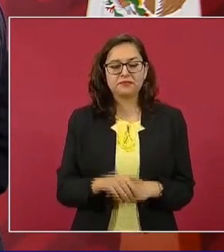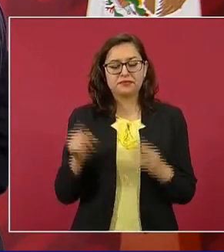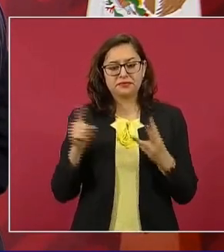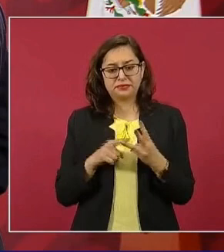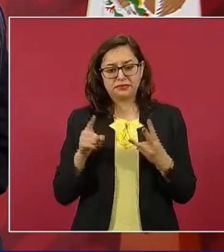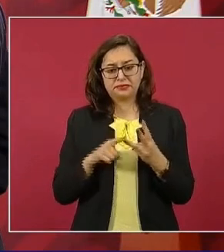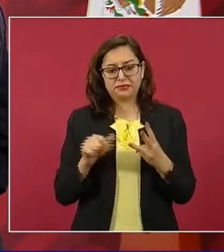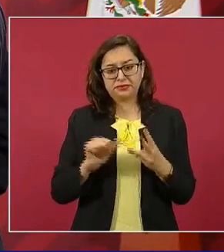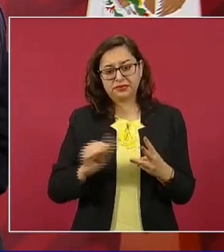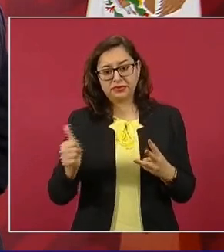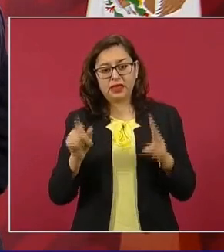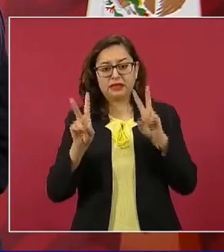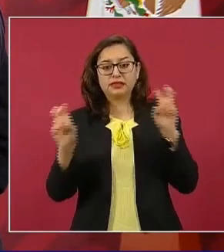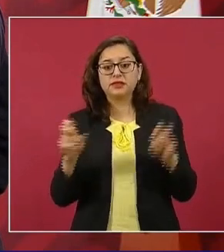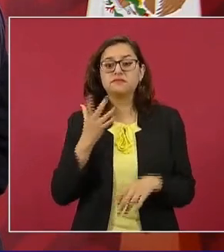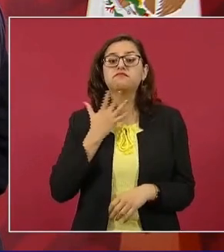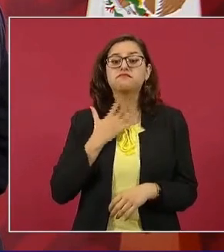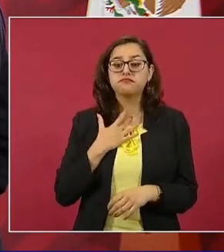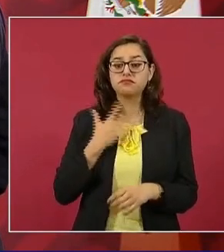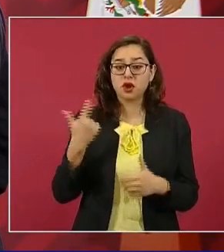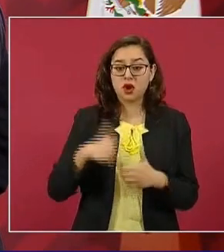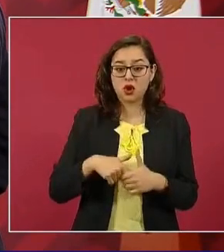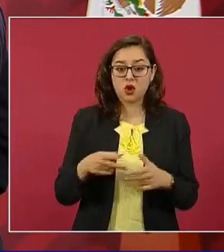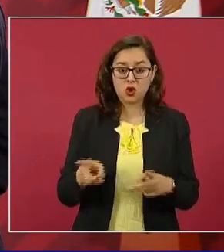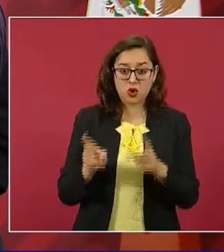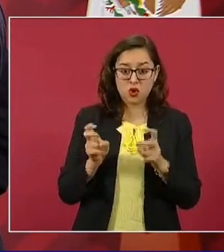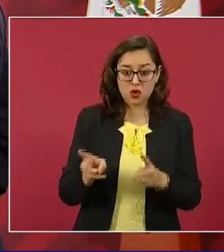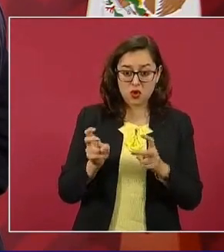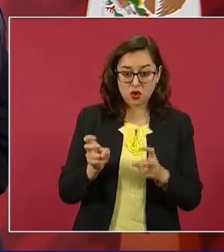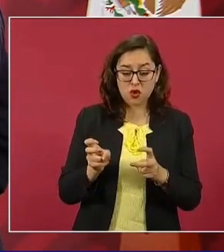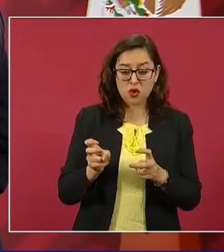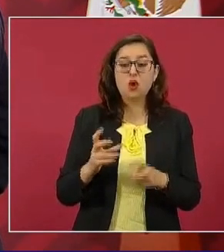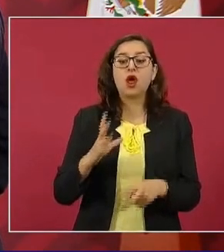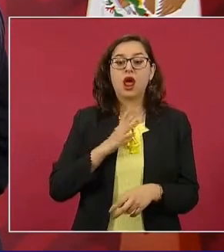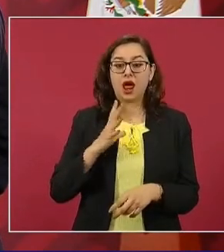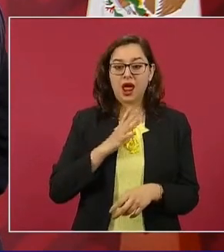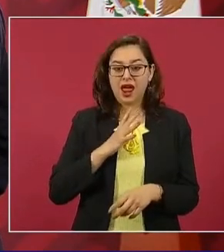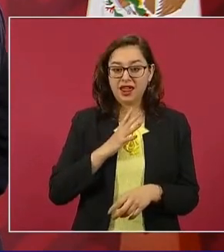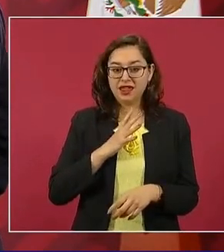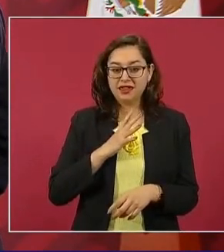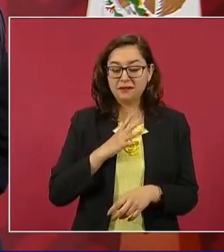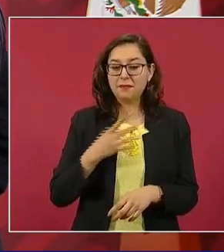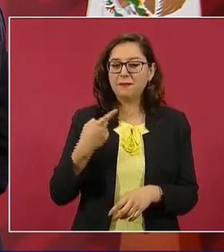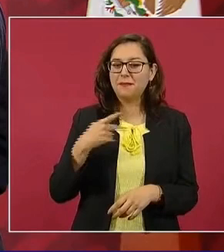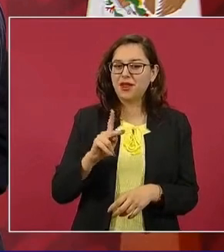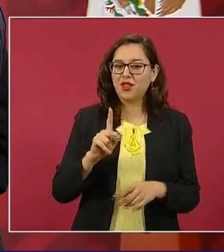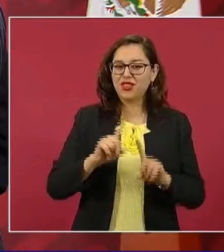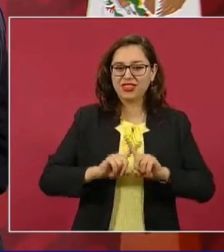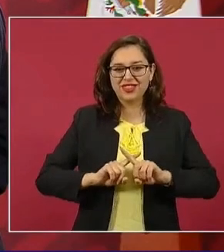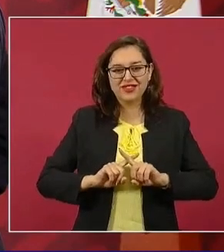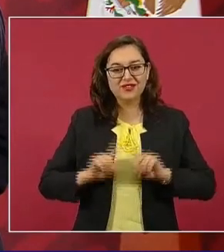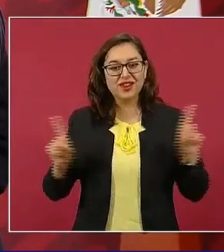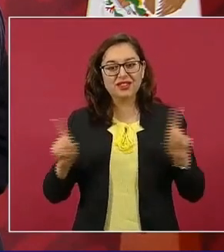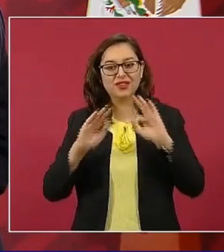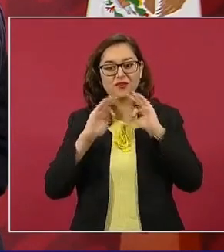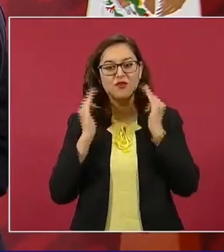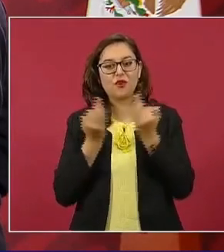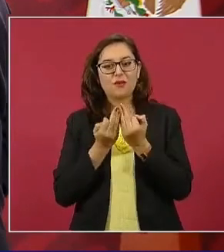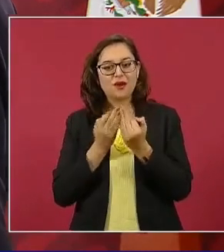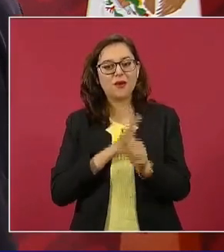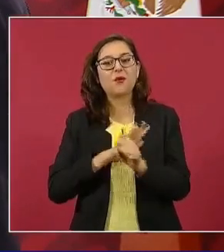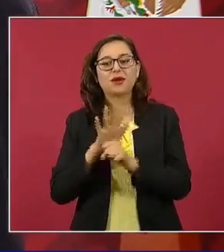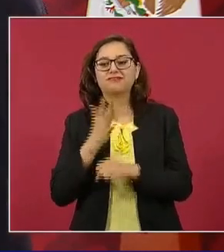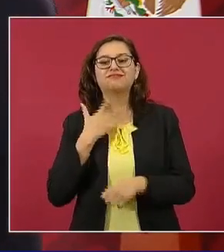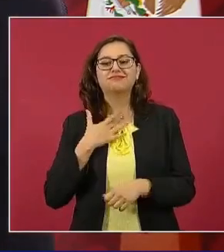el huachicoleo, allá sí se da, pero no es el huachicoleo que se conoce, como se ha manejado aquí, sino que es el